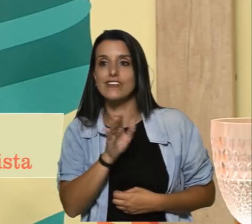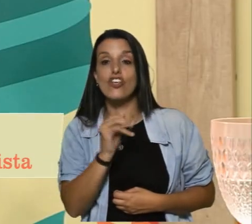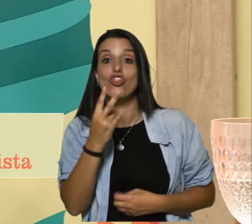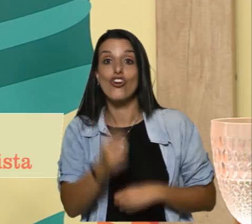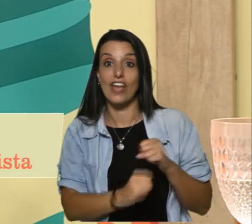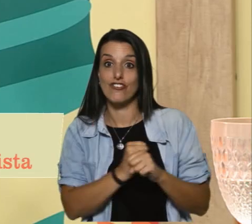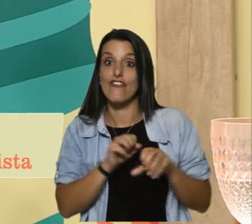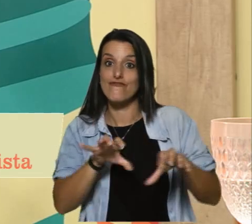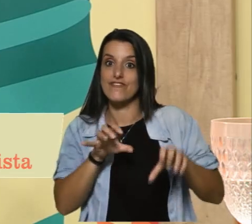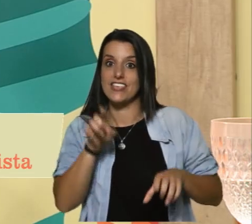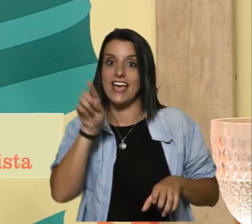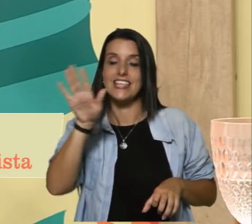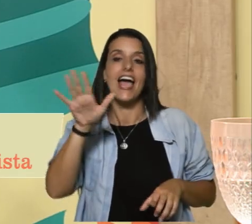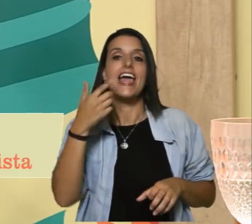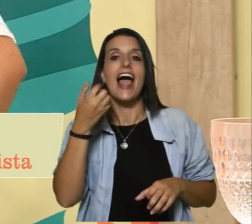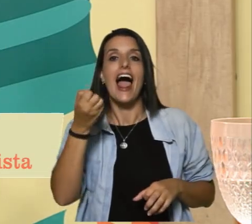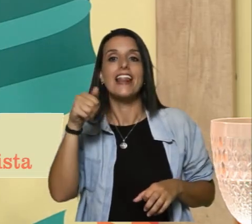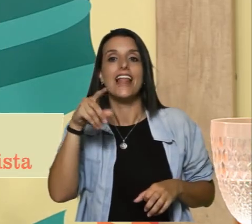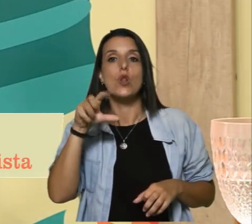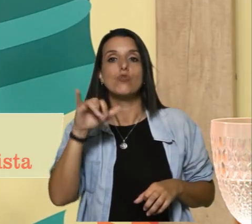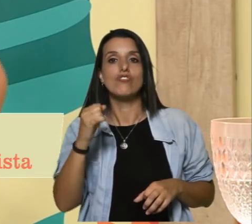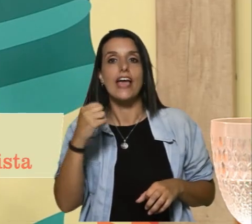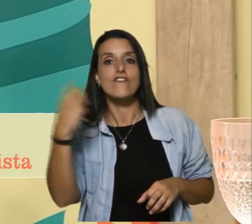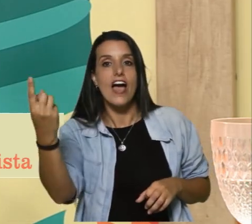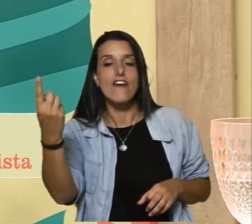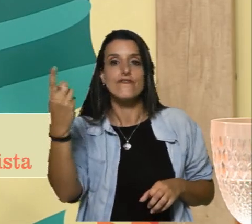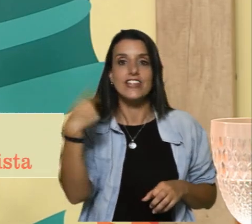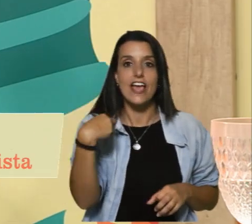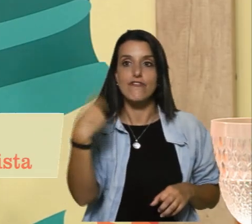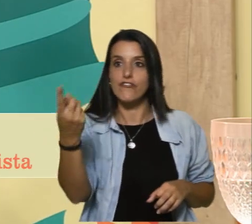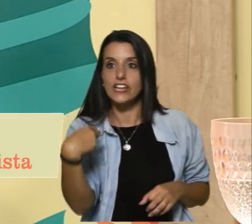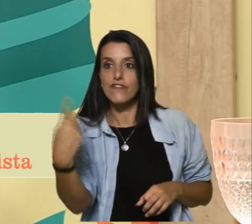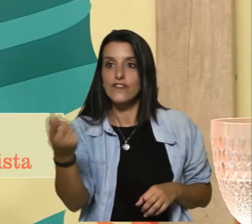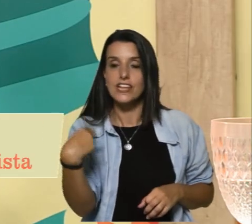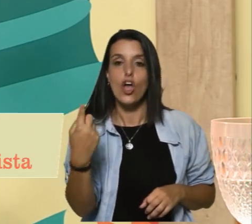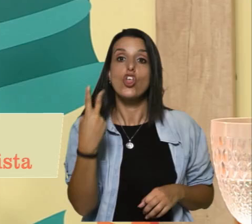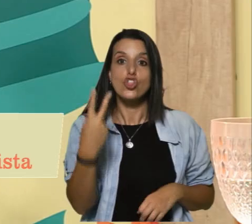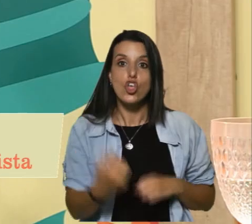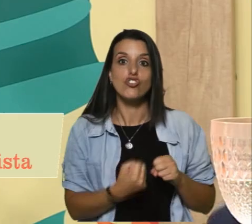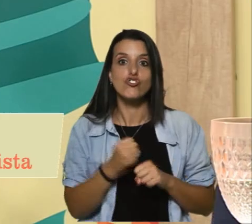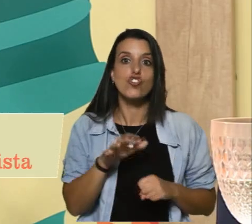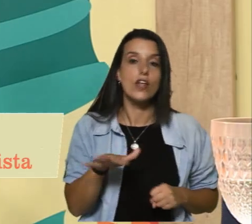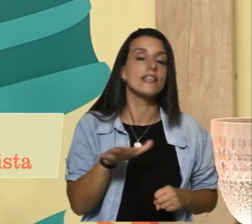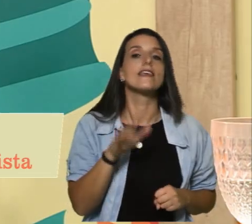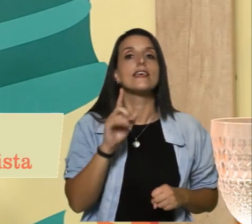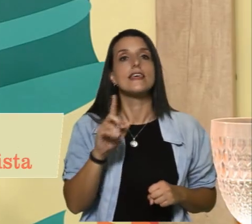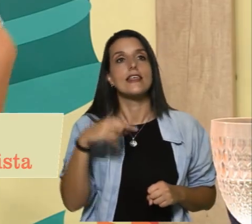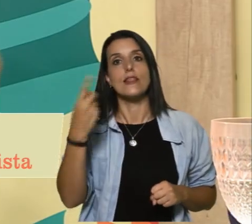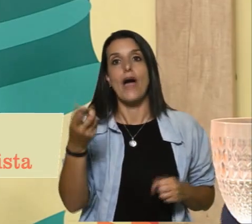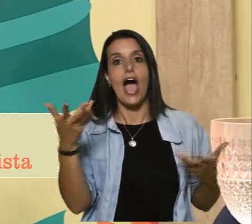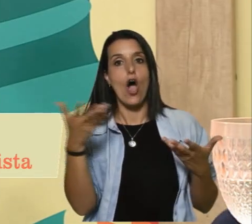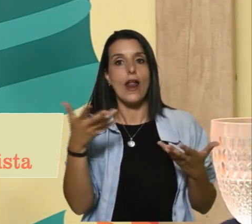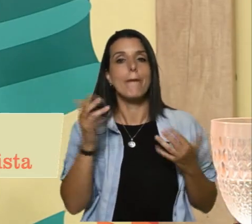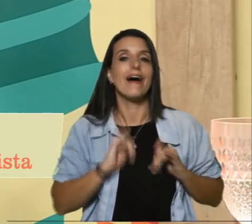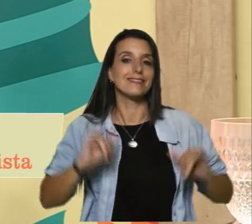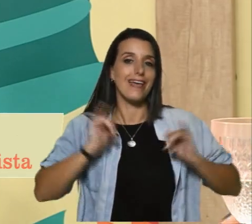2 años en Andalucía, yendo y viniendo, digamos, en esa zona. Y después, ahora de